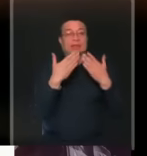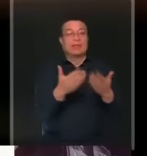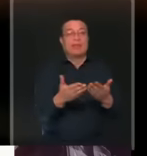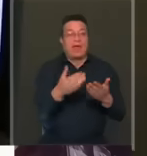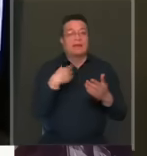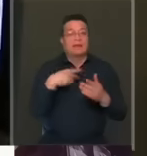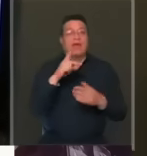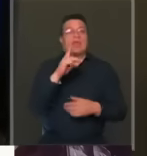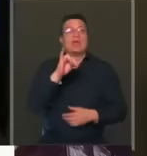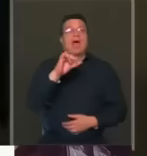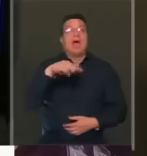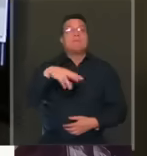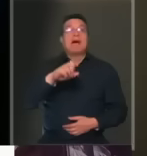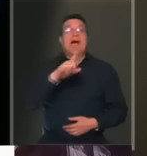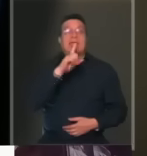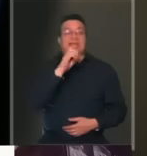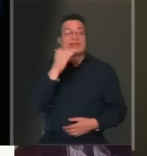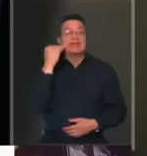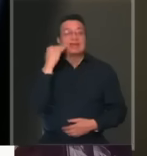a niños.